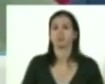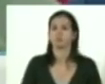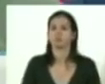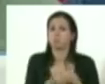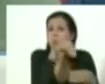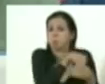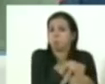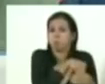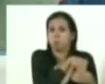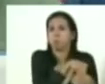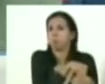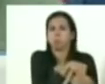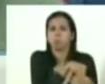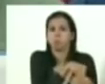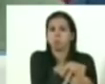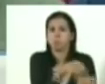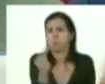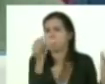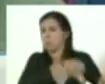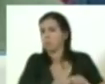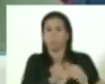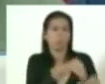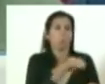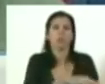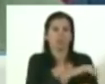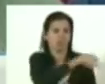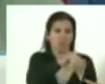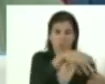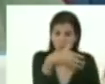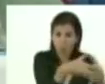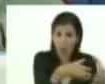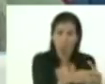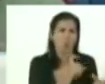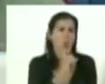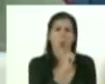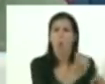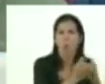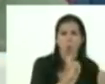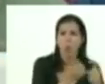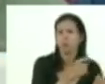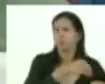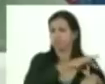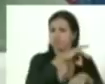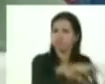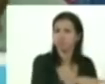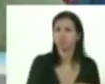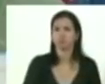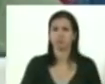encerrada en las ruinas de su odio. Que esa derecha